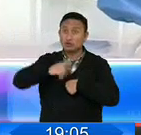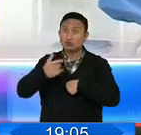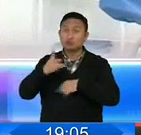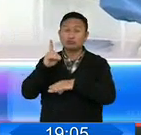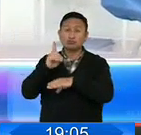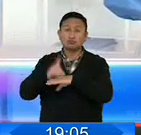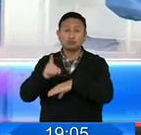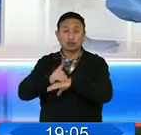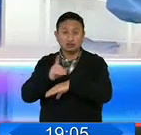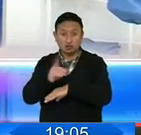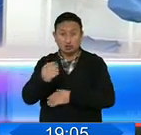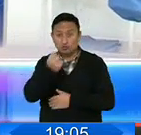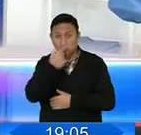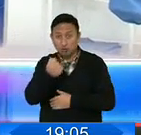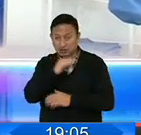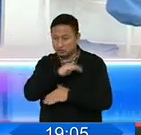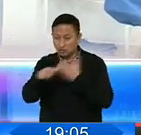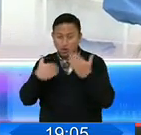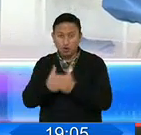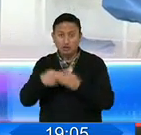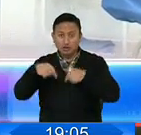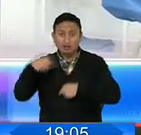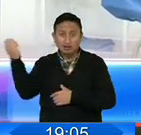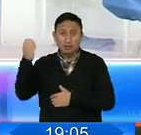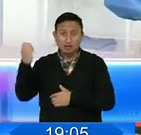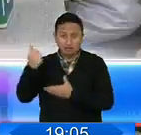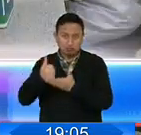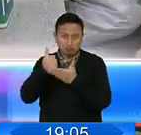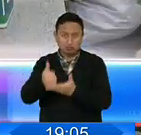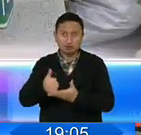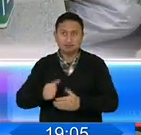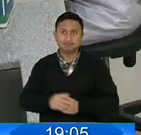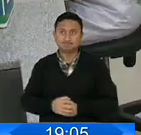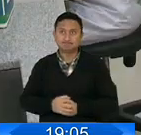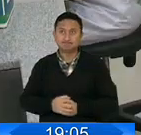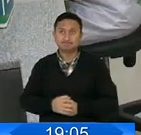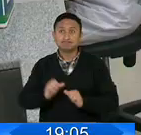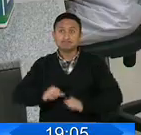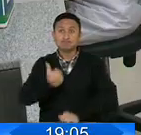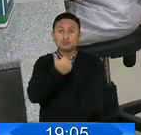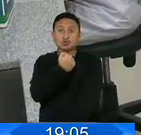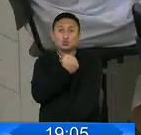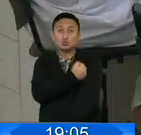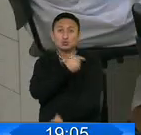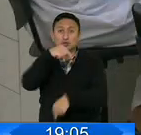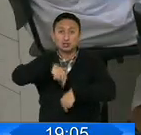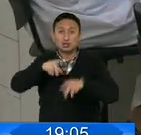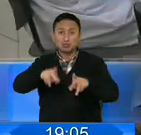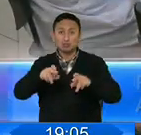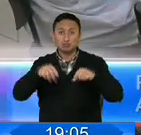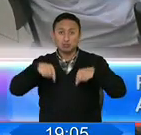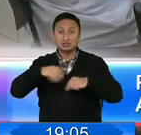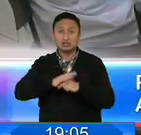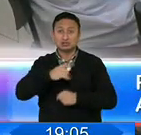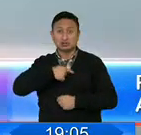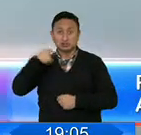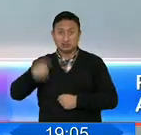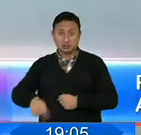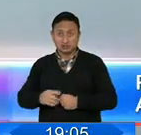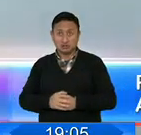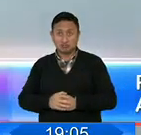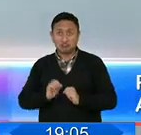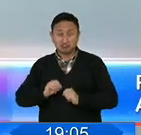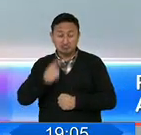medicamentos y la emergencia para atenderlo. La vacuna obtuvo el permiso para uso de emergencia en China. Para comprobar